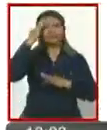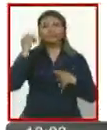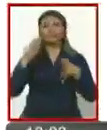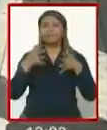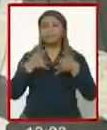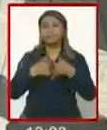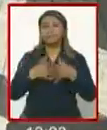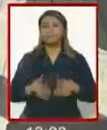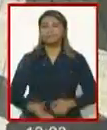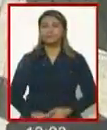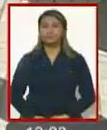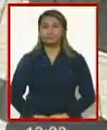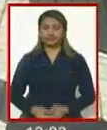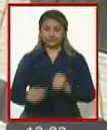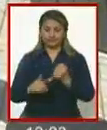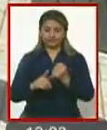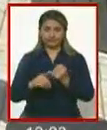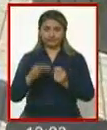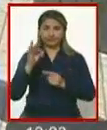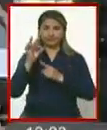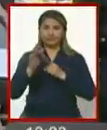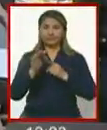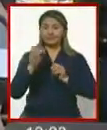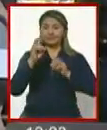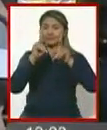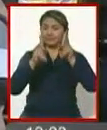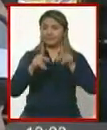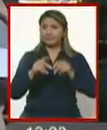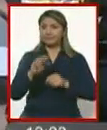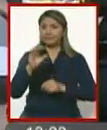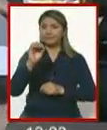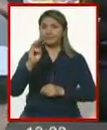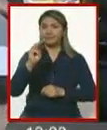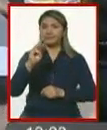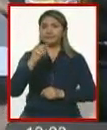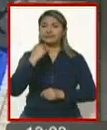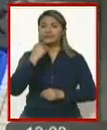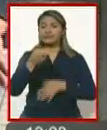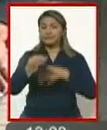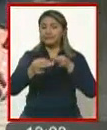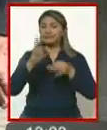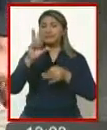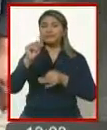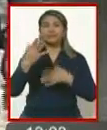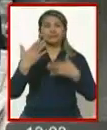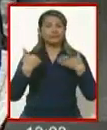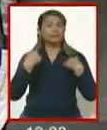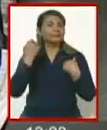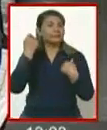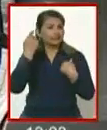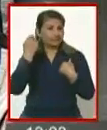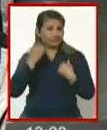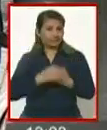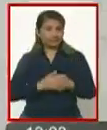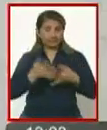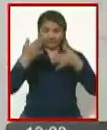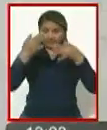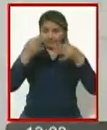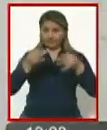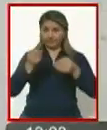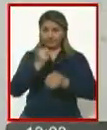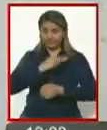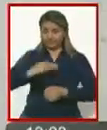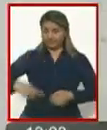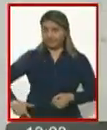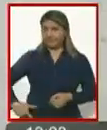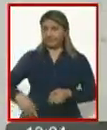presión. El dirigente de la Federación de Junta Vecinal, Omar Rivera, señaló que no son tomados en cuenta en la determinación